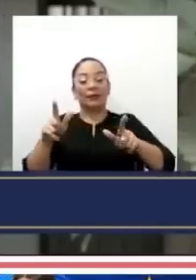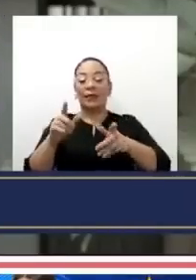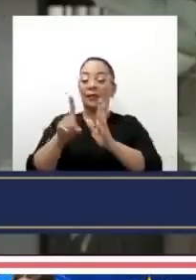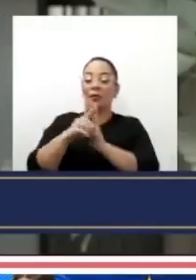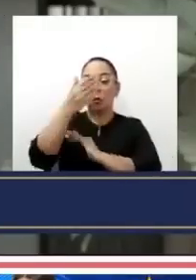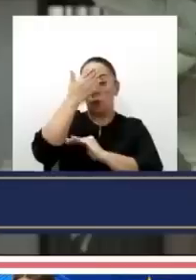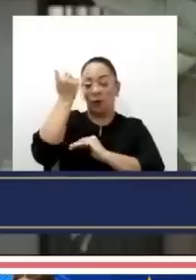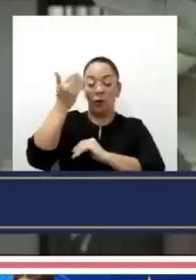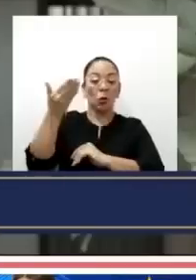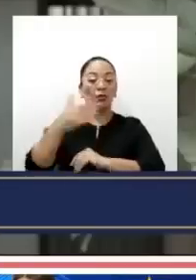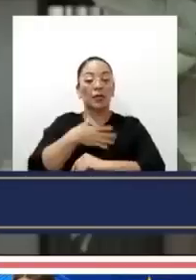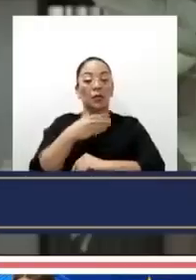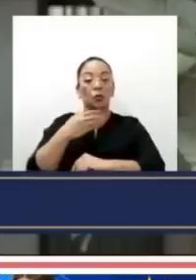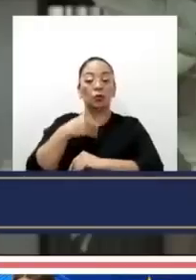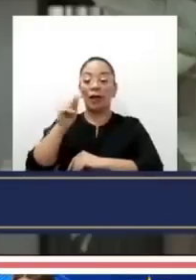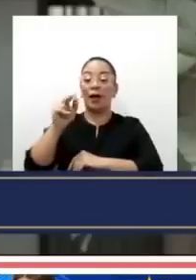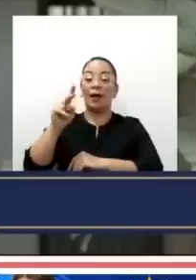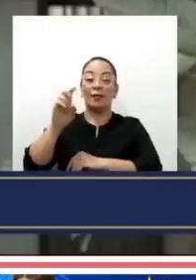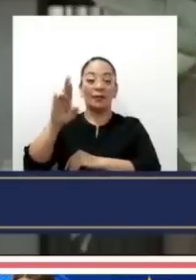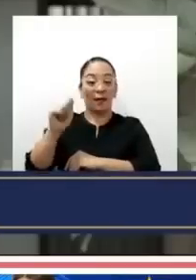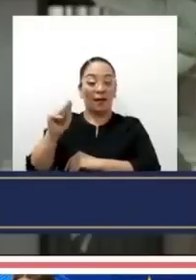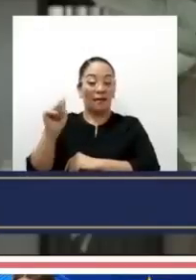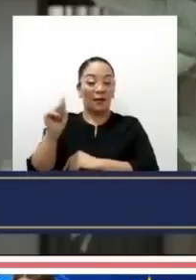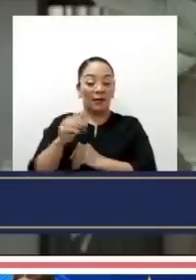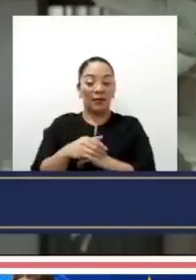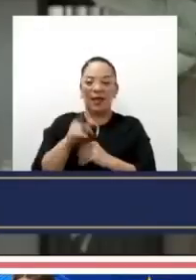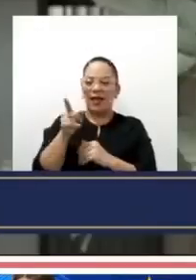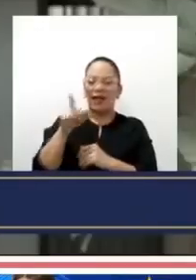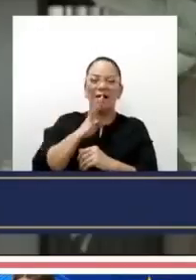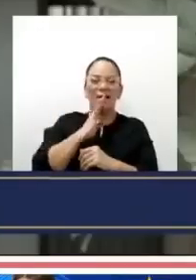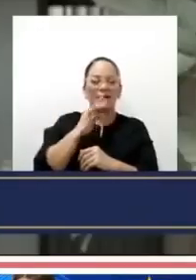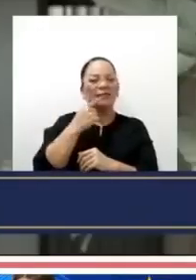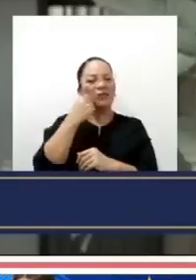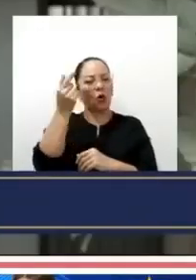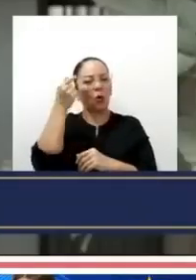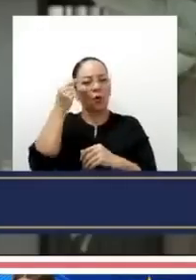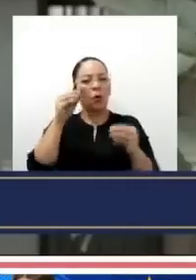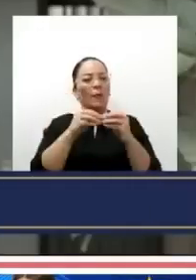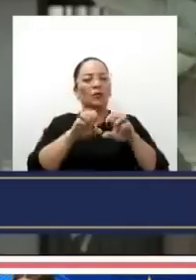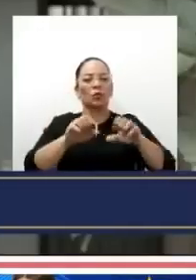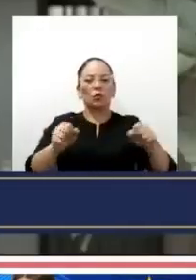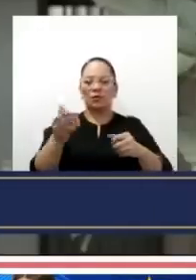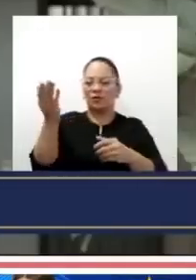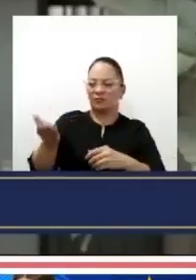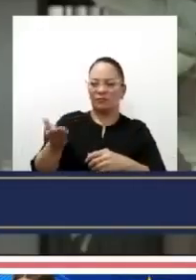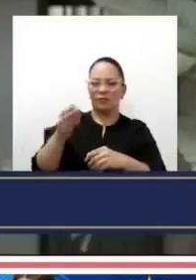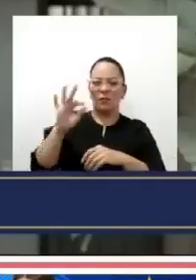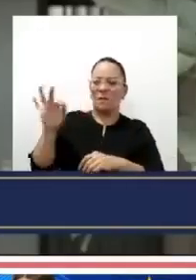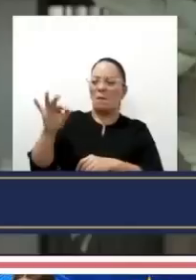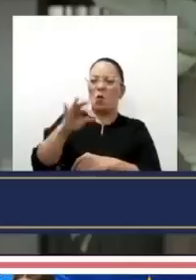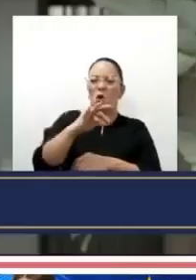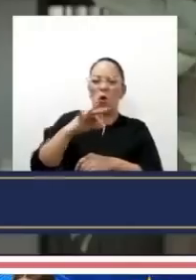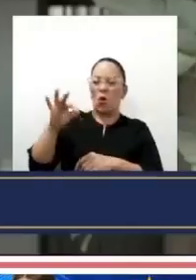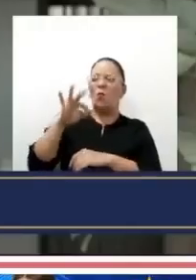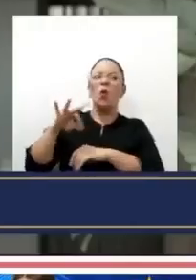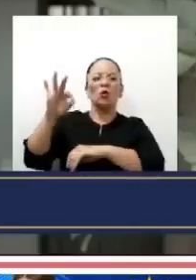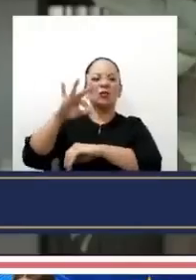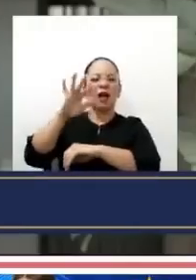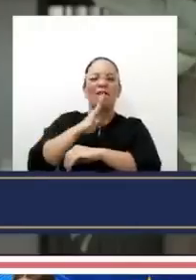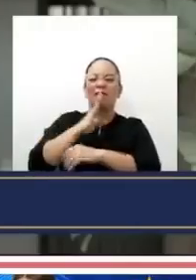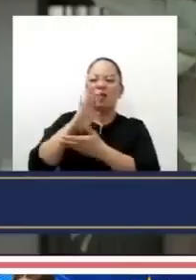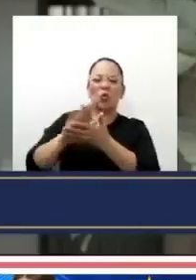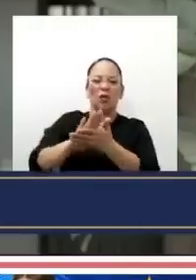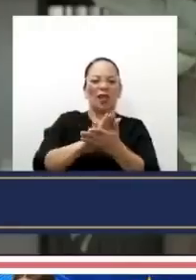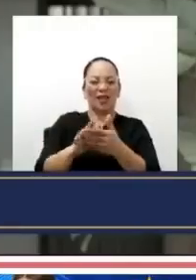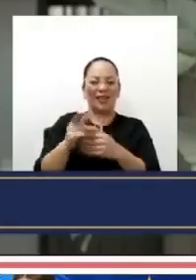Álvarez, dice el gobierno más corrupto en la historia. Vean la mosca hablando de higiene. Ustedes me van a decir si en